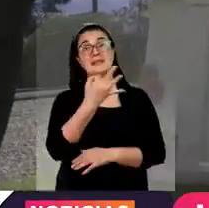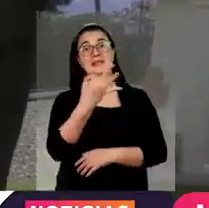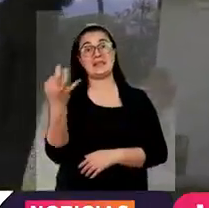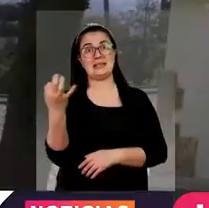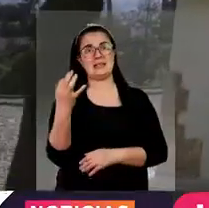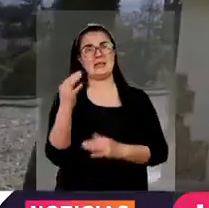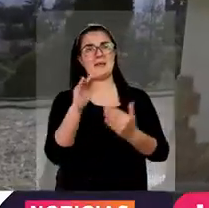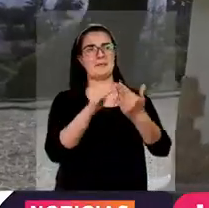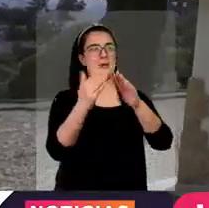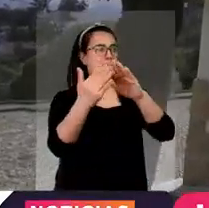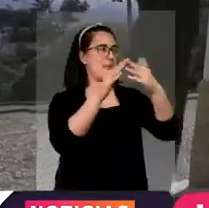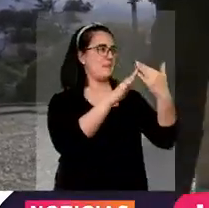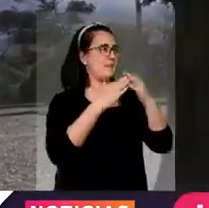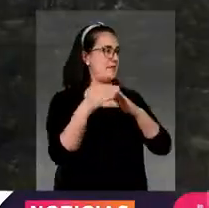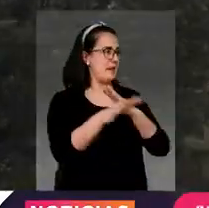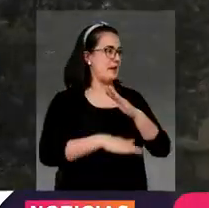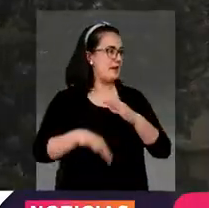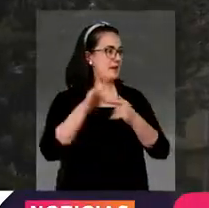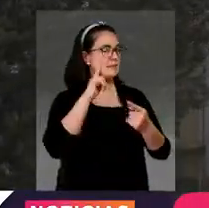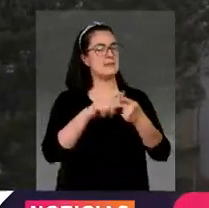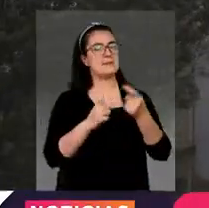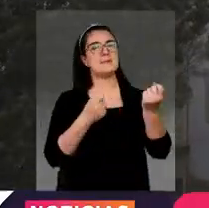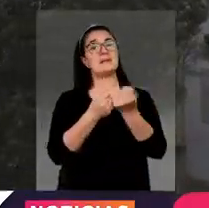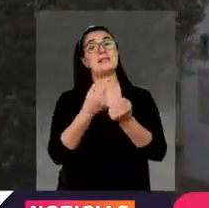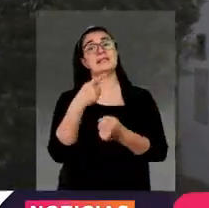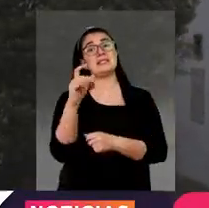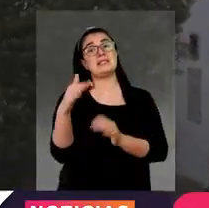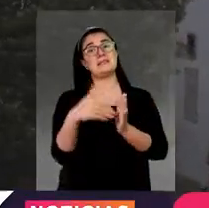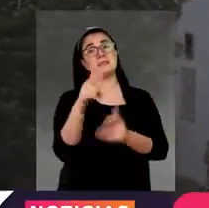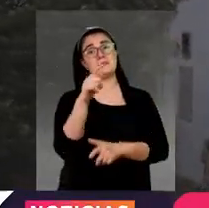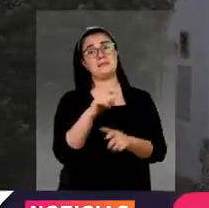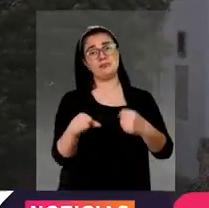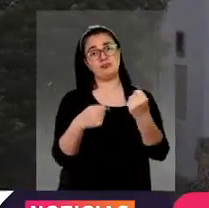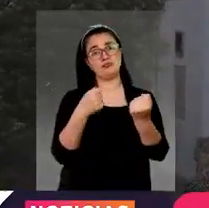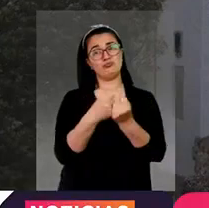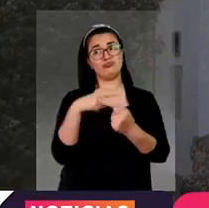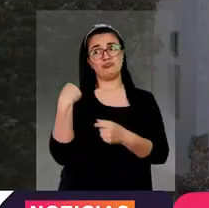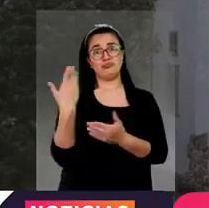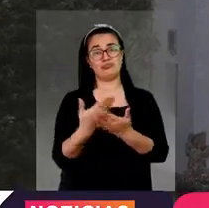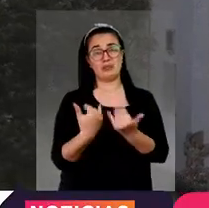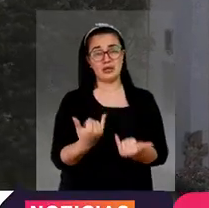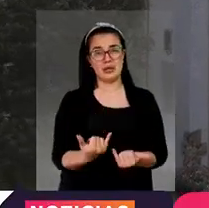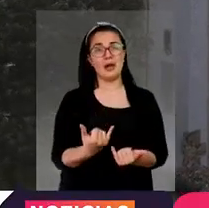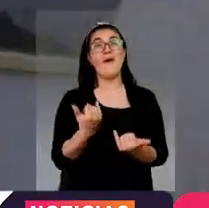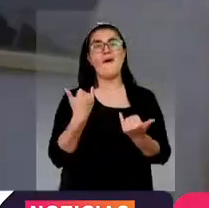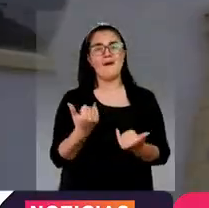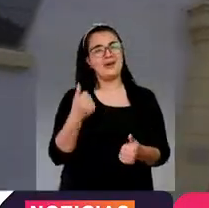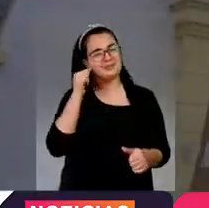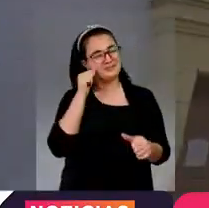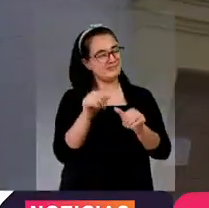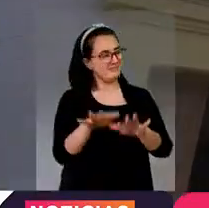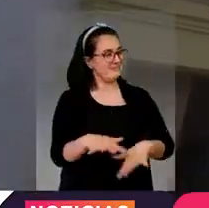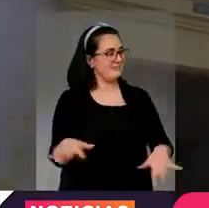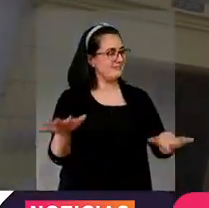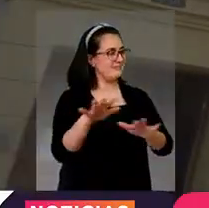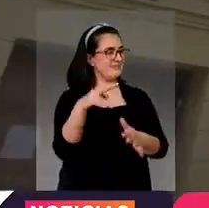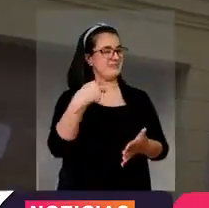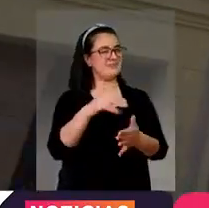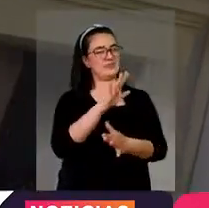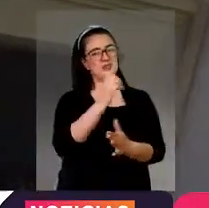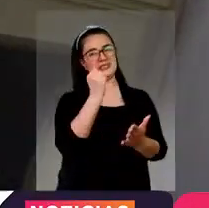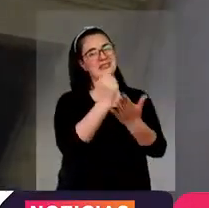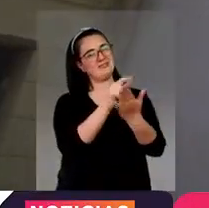artísticas y ha beneficiado a más de 16.000 personas durante esta década, hoy se convierte en el símbolo de la danza en la ciudad, en el marco de